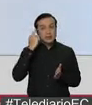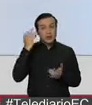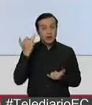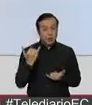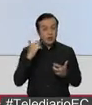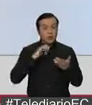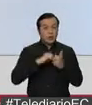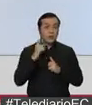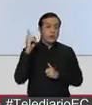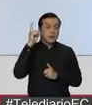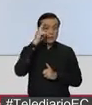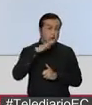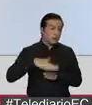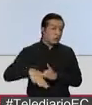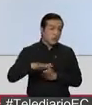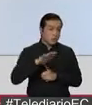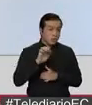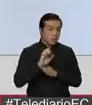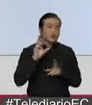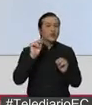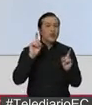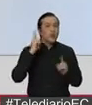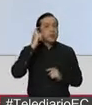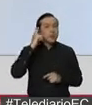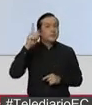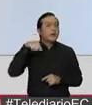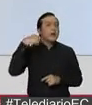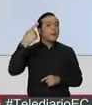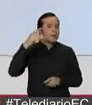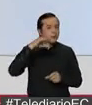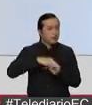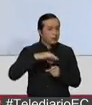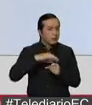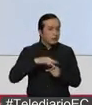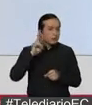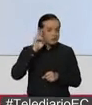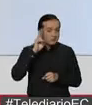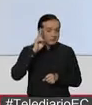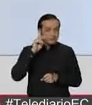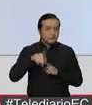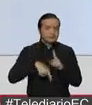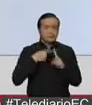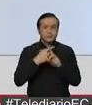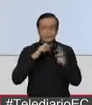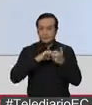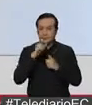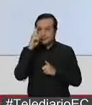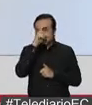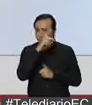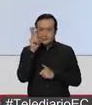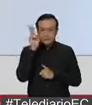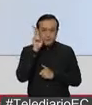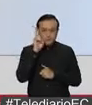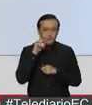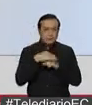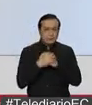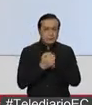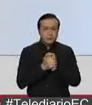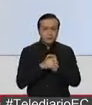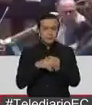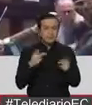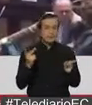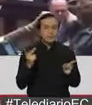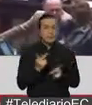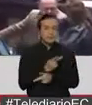tan críticos que vive el país, sino que están pensando en las próximas elecciones, aumentando así un sistema clientelar que atravesamos en nuestro